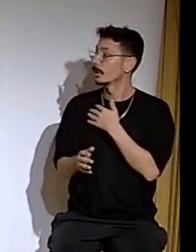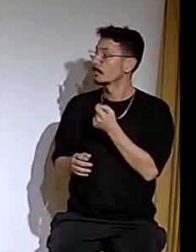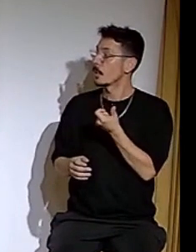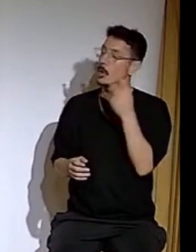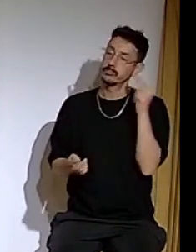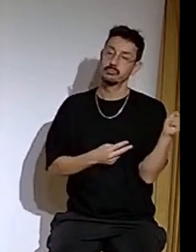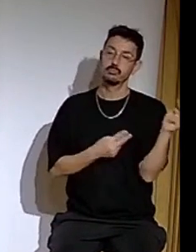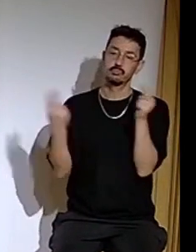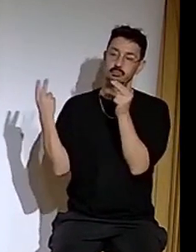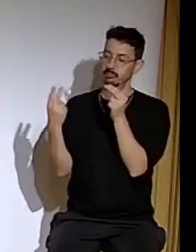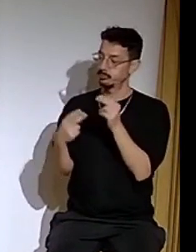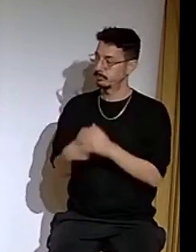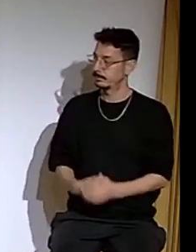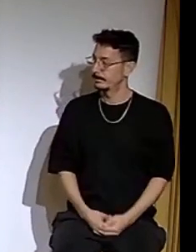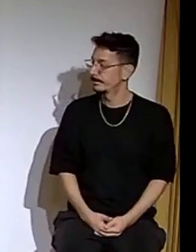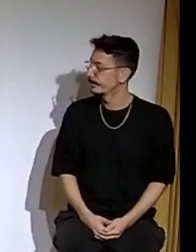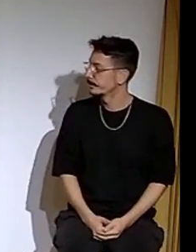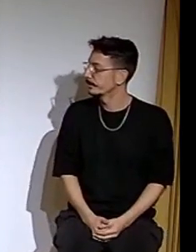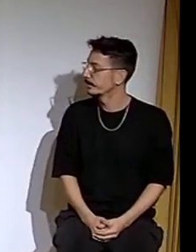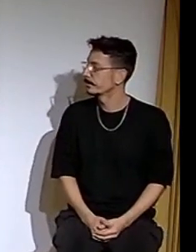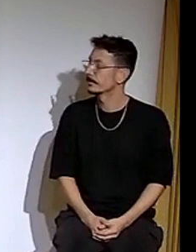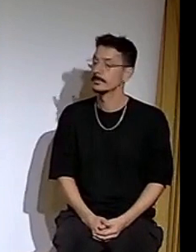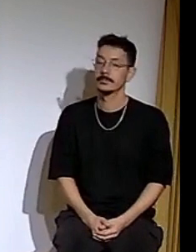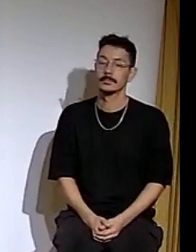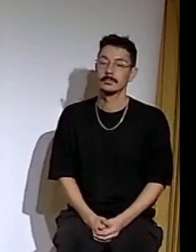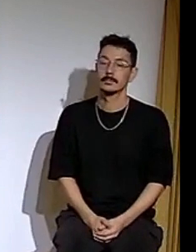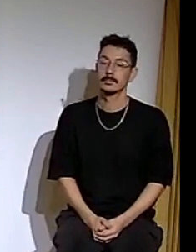en los juzgados